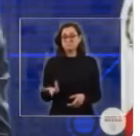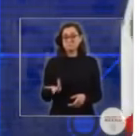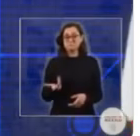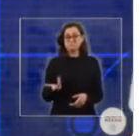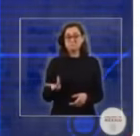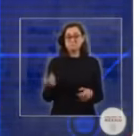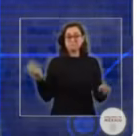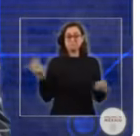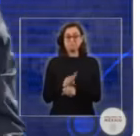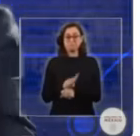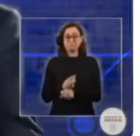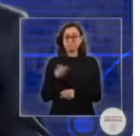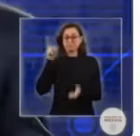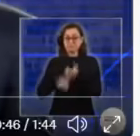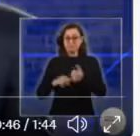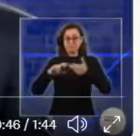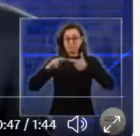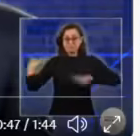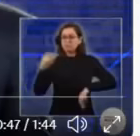cortaron todo el sistema eléctrico